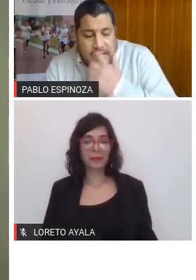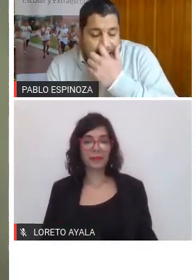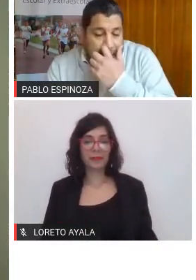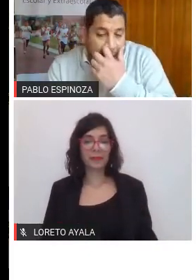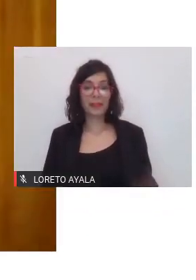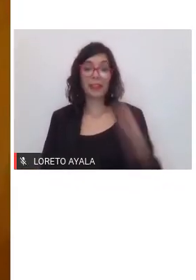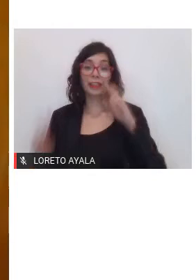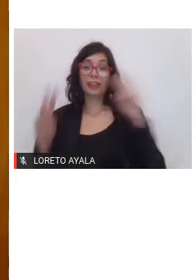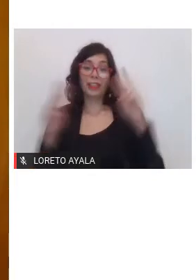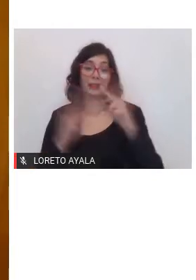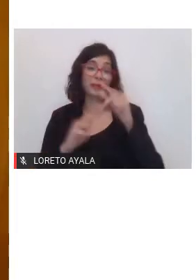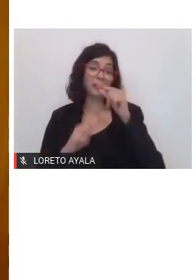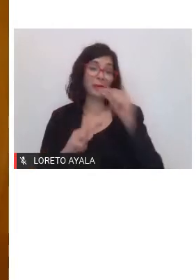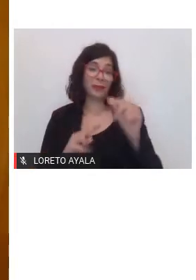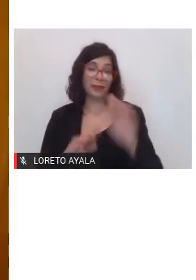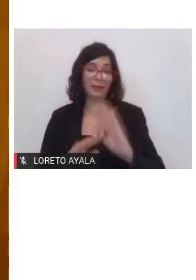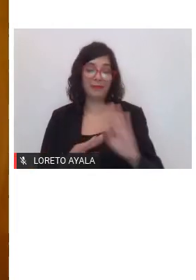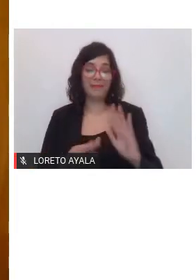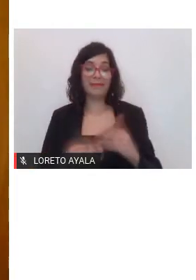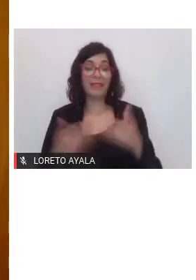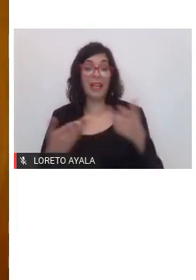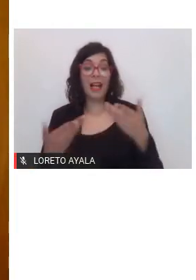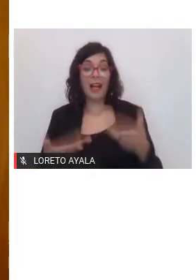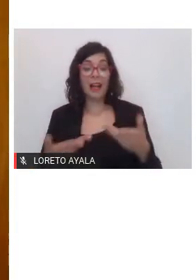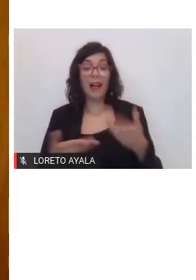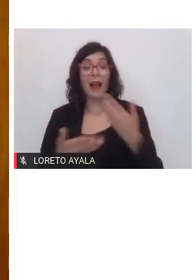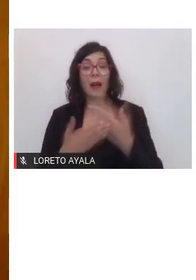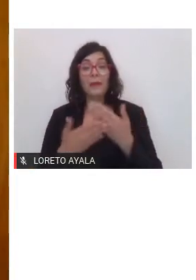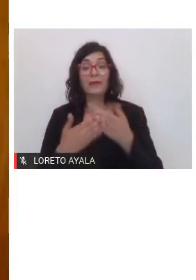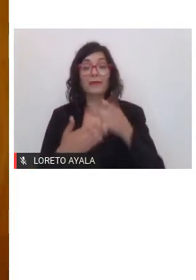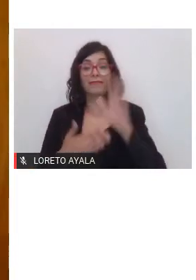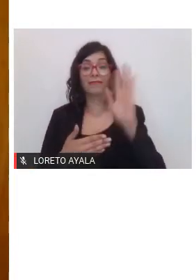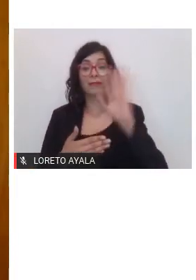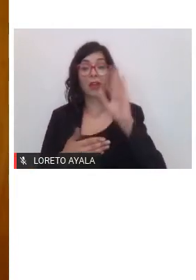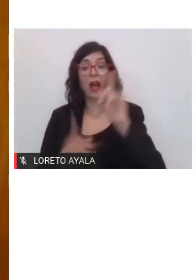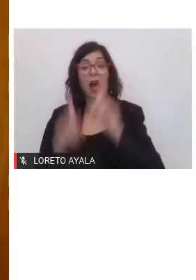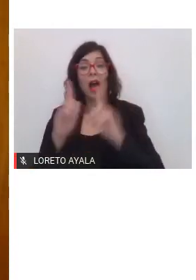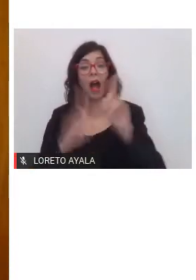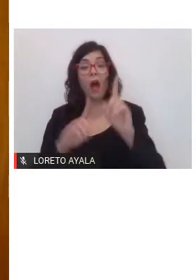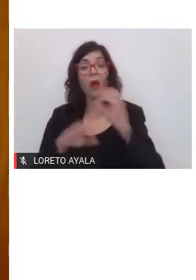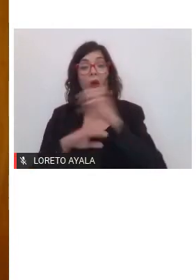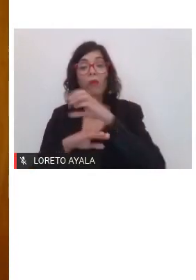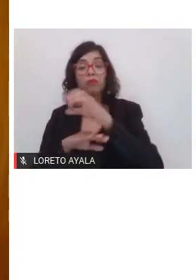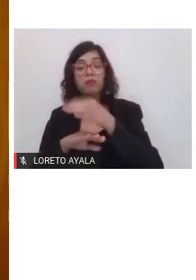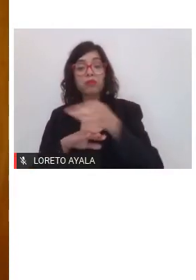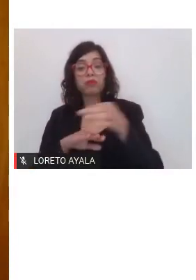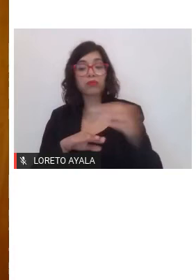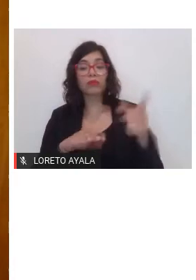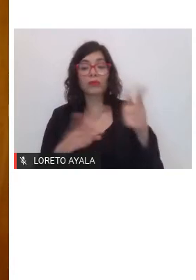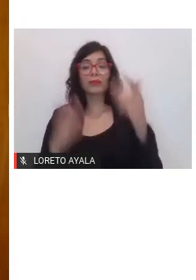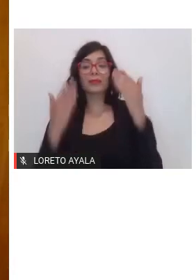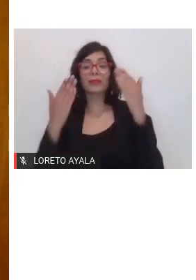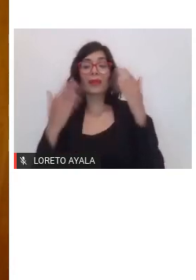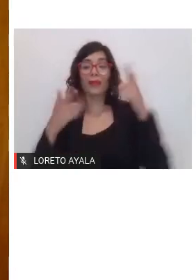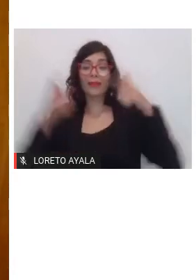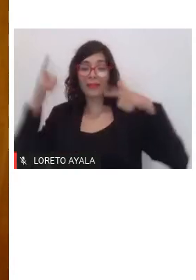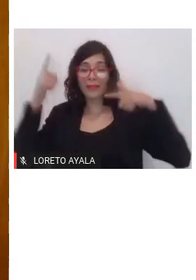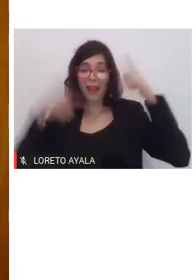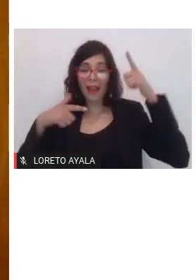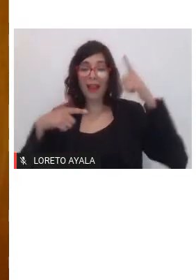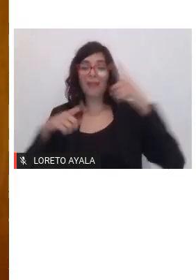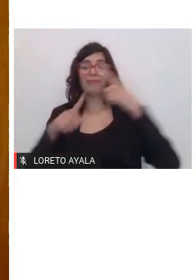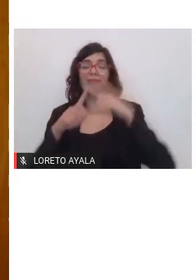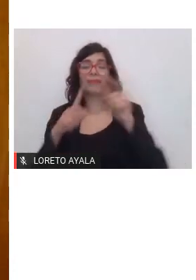ratito. Estimados amigos, entonces vamos a aprovechar de saludar algunas de las comunas que hoy día están conectadas. Tenemos saludos de Talca, Punta Endo,